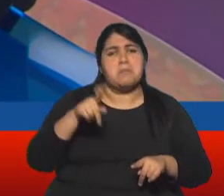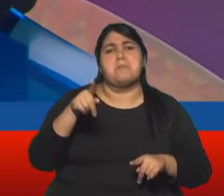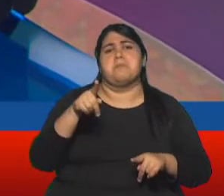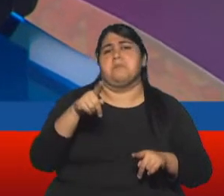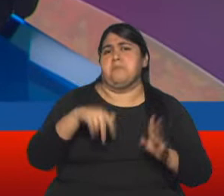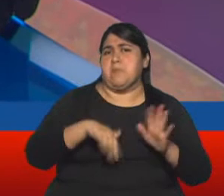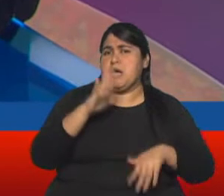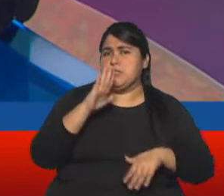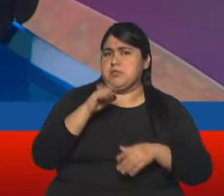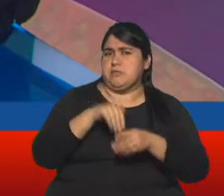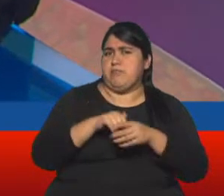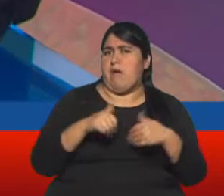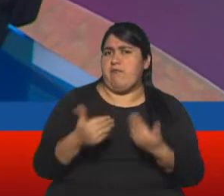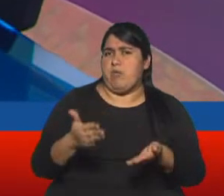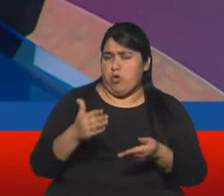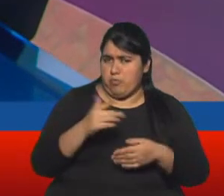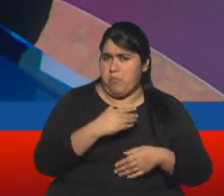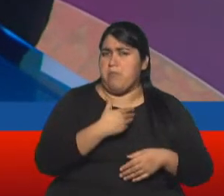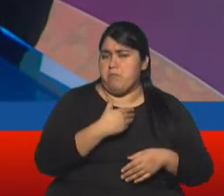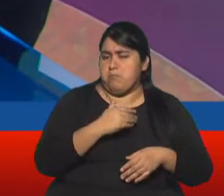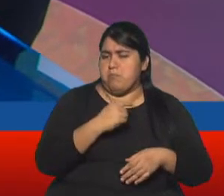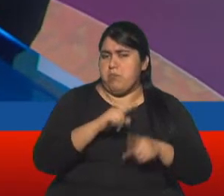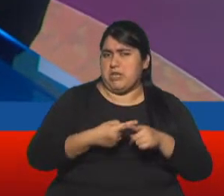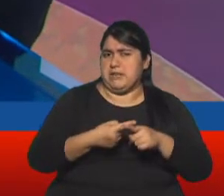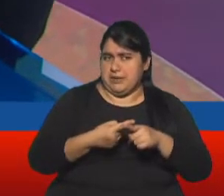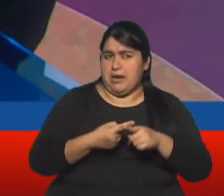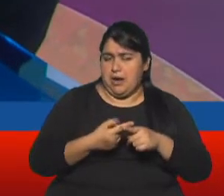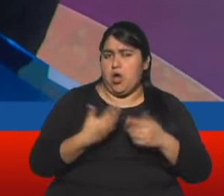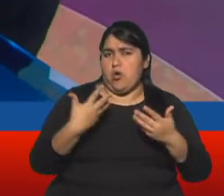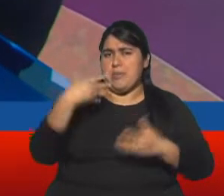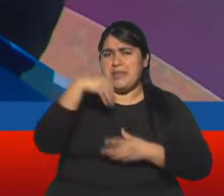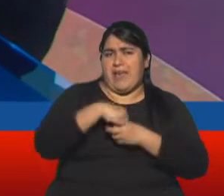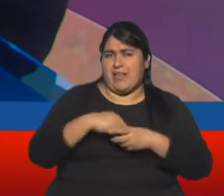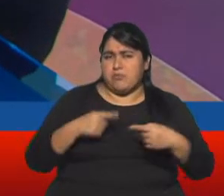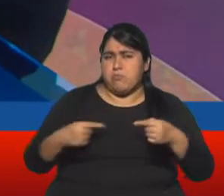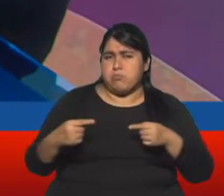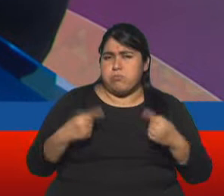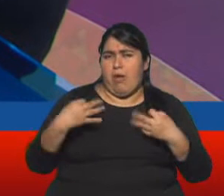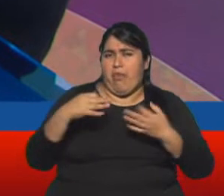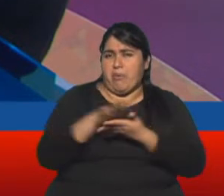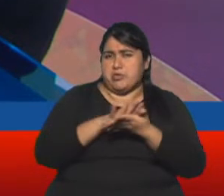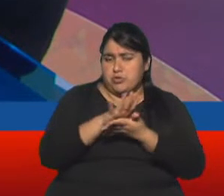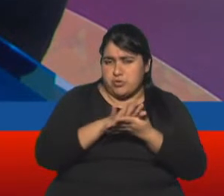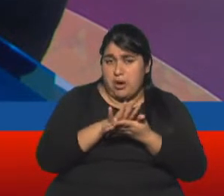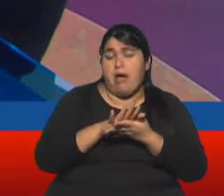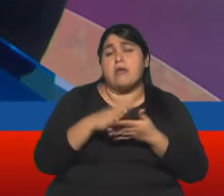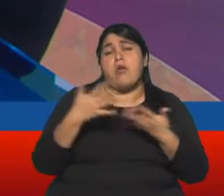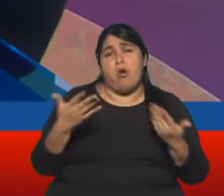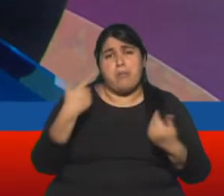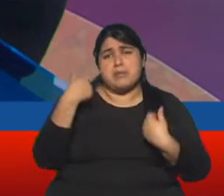concentración política habla de que hay tensiones internas que debían ser contenidas y subsumidas. Hay